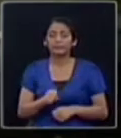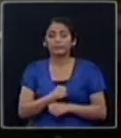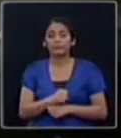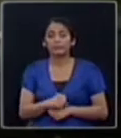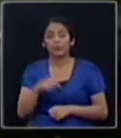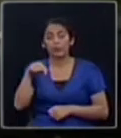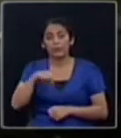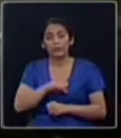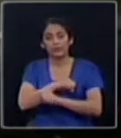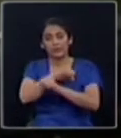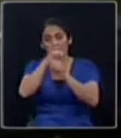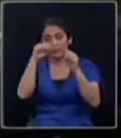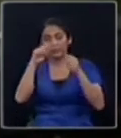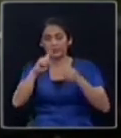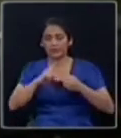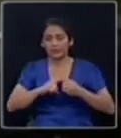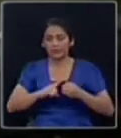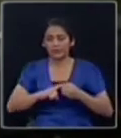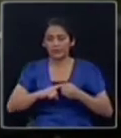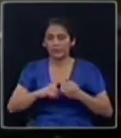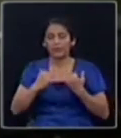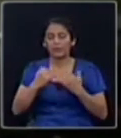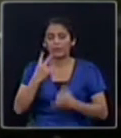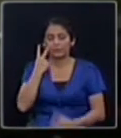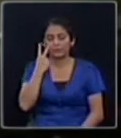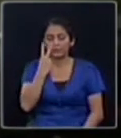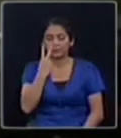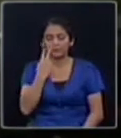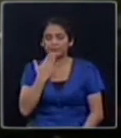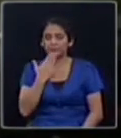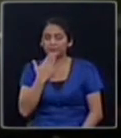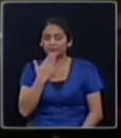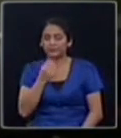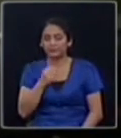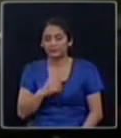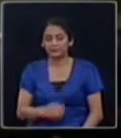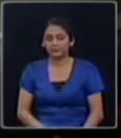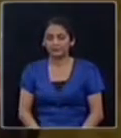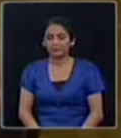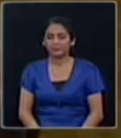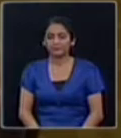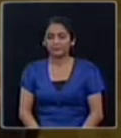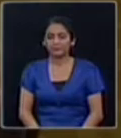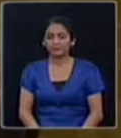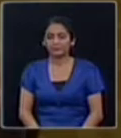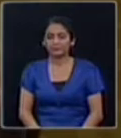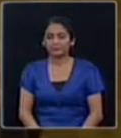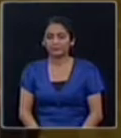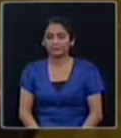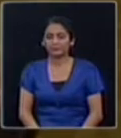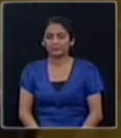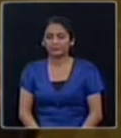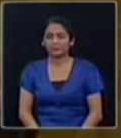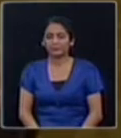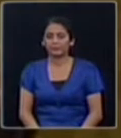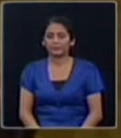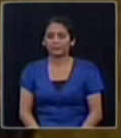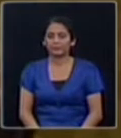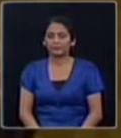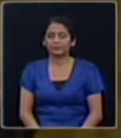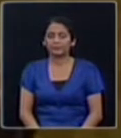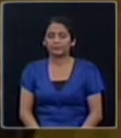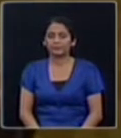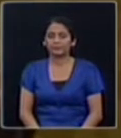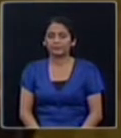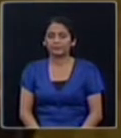continuación sus intervenciones respecto a las últimas elecciones generales en Ecuador. La que debió ser una contienda electoral en la que